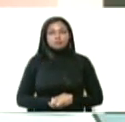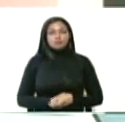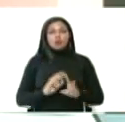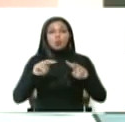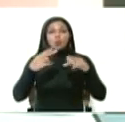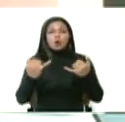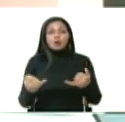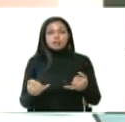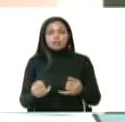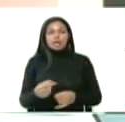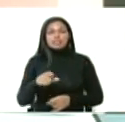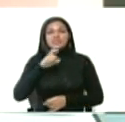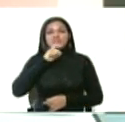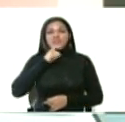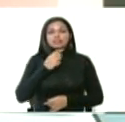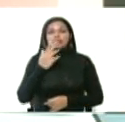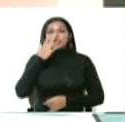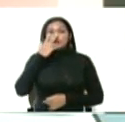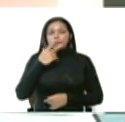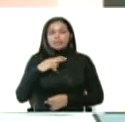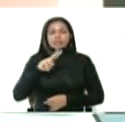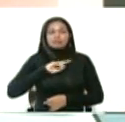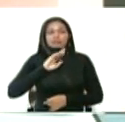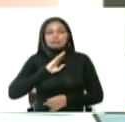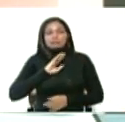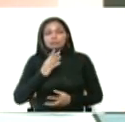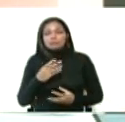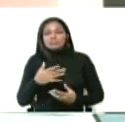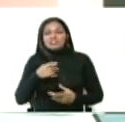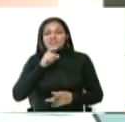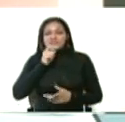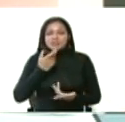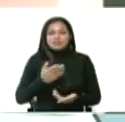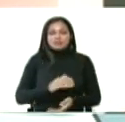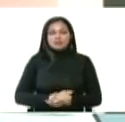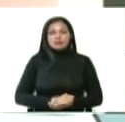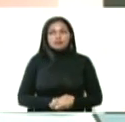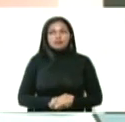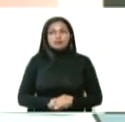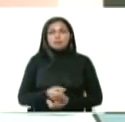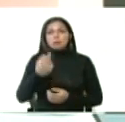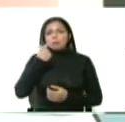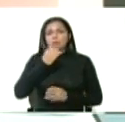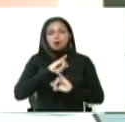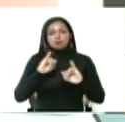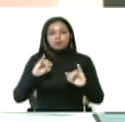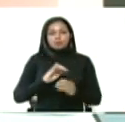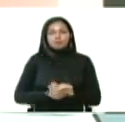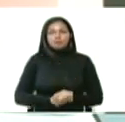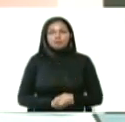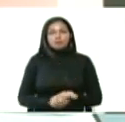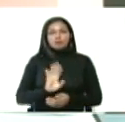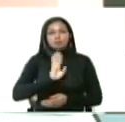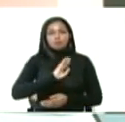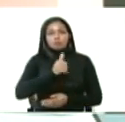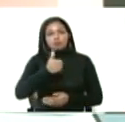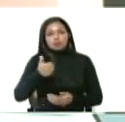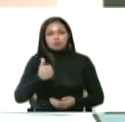Actualmente tiene insuficiencia respiratoria aguda leve, recibiendo su tratamiento personalizado.